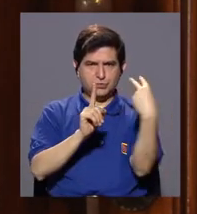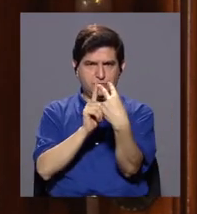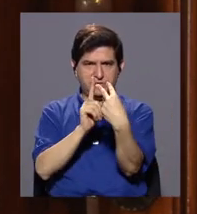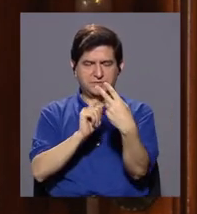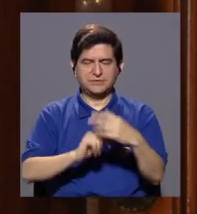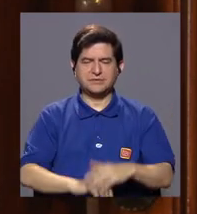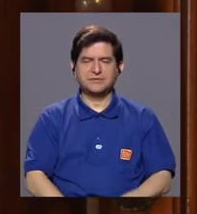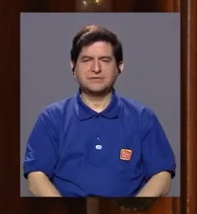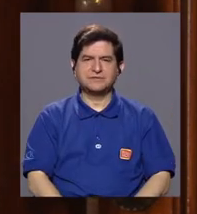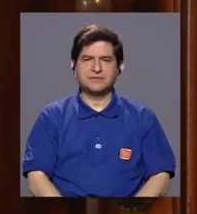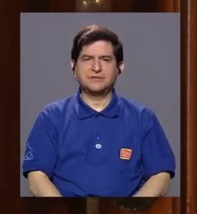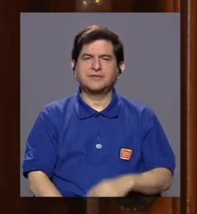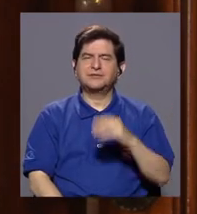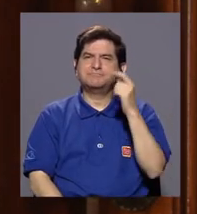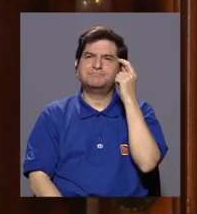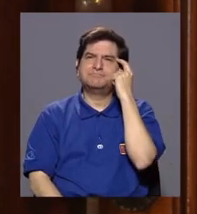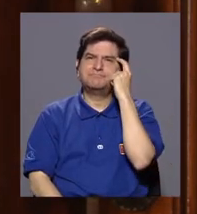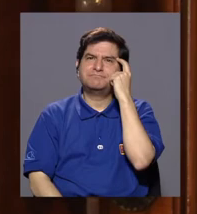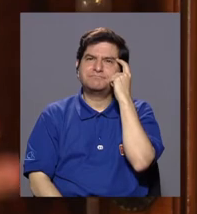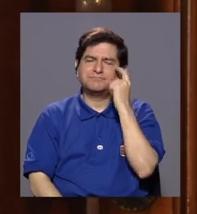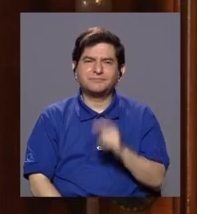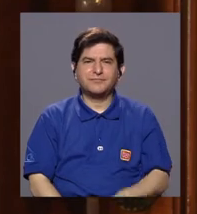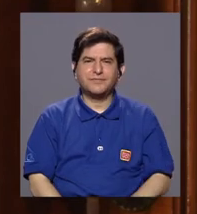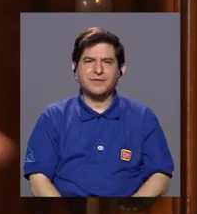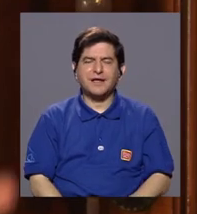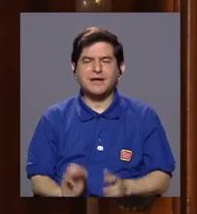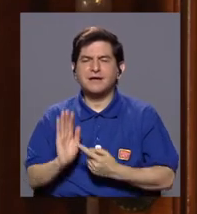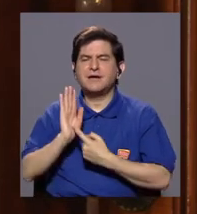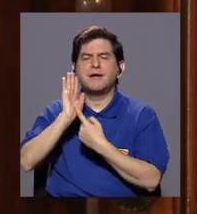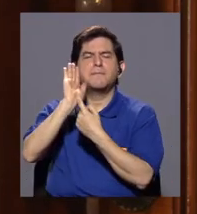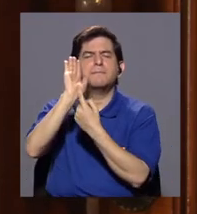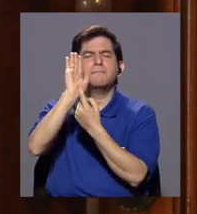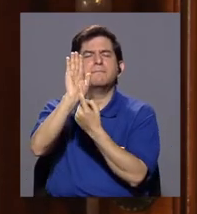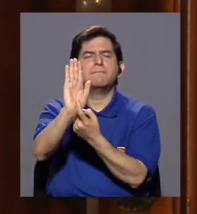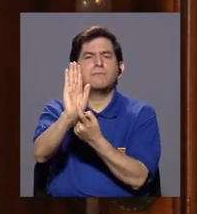perspectiva, ¿cómo se